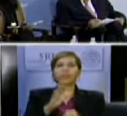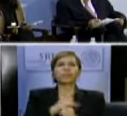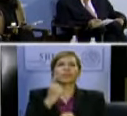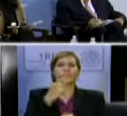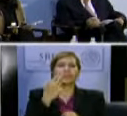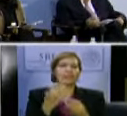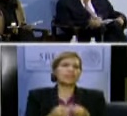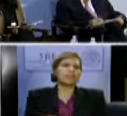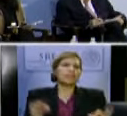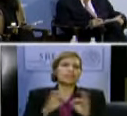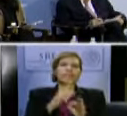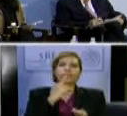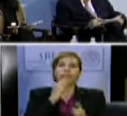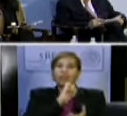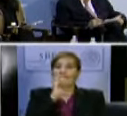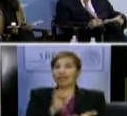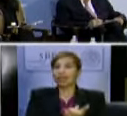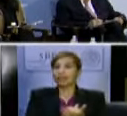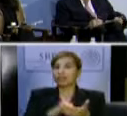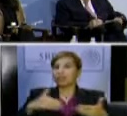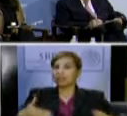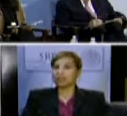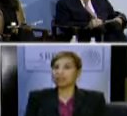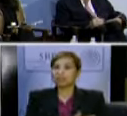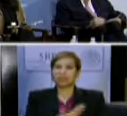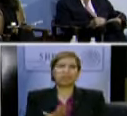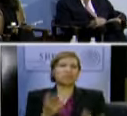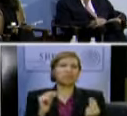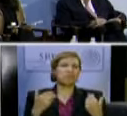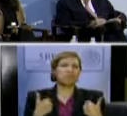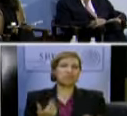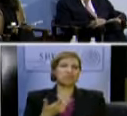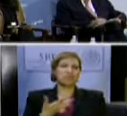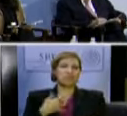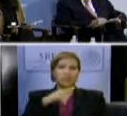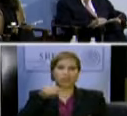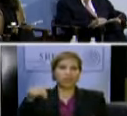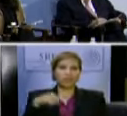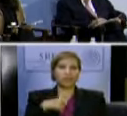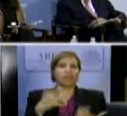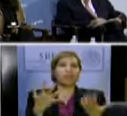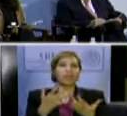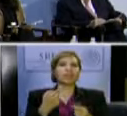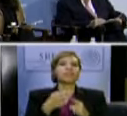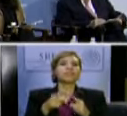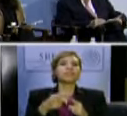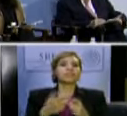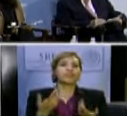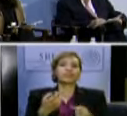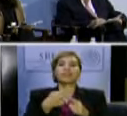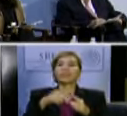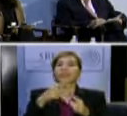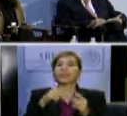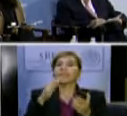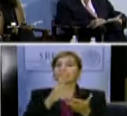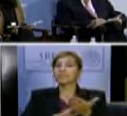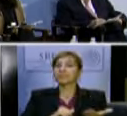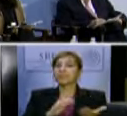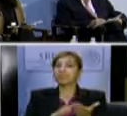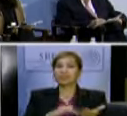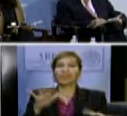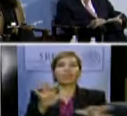tan importante el acta de nacimiento? Es algo que no conciben que tengamos nosotros que estar haciendo una serie